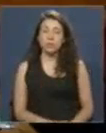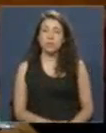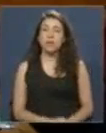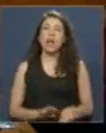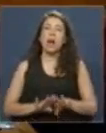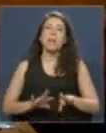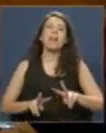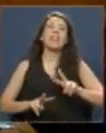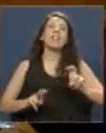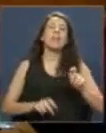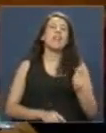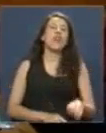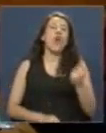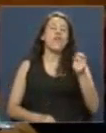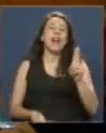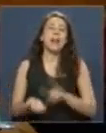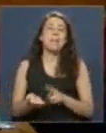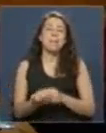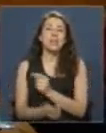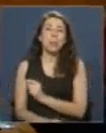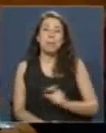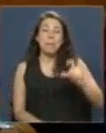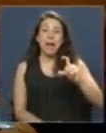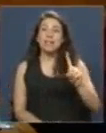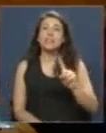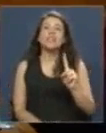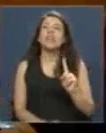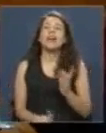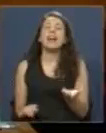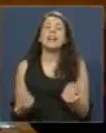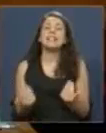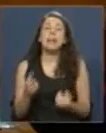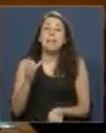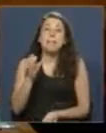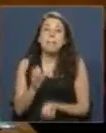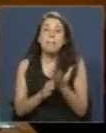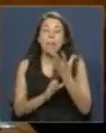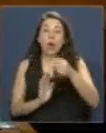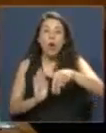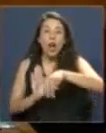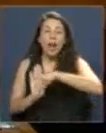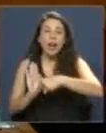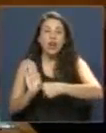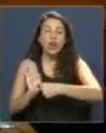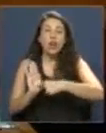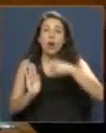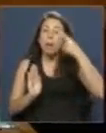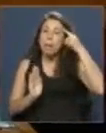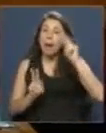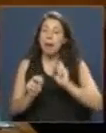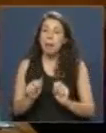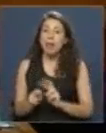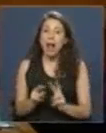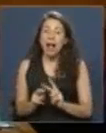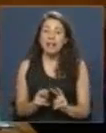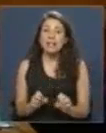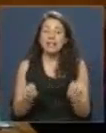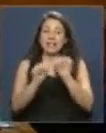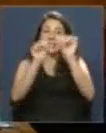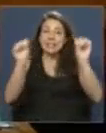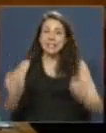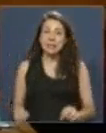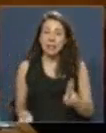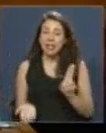tasas impositivas más altas, lo que se necesita es modernizar la normativa para diseñar un sistema tributario